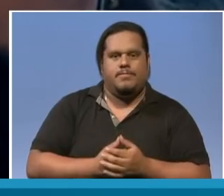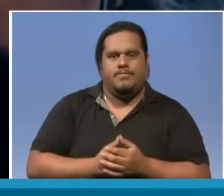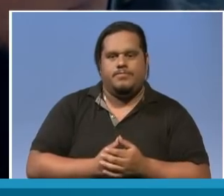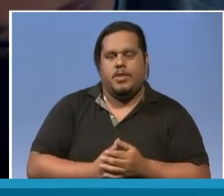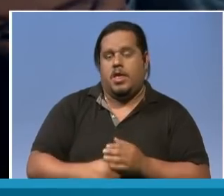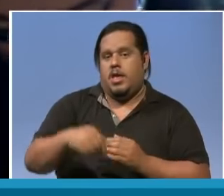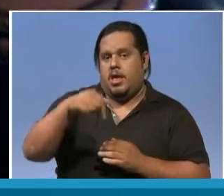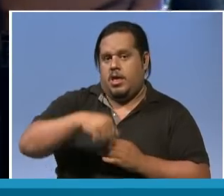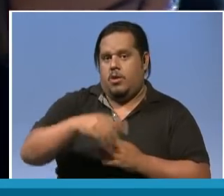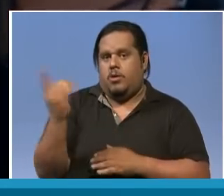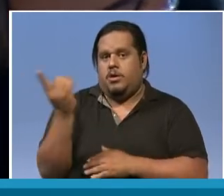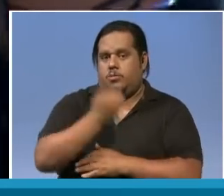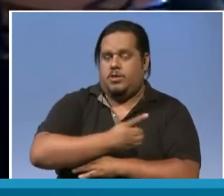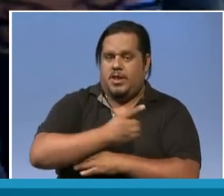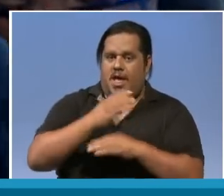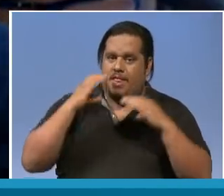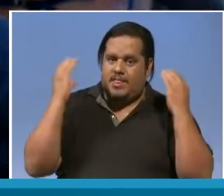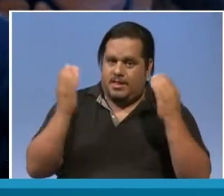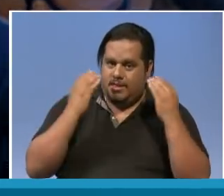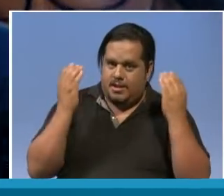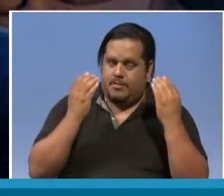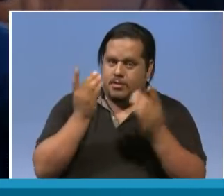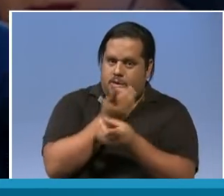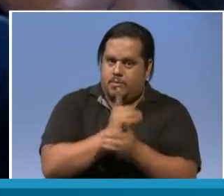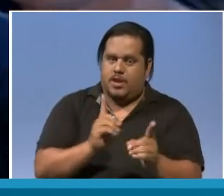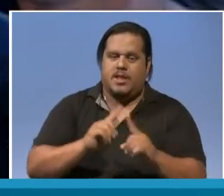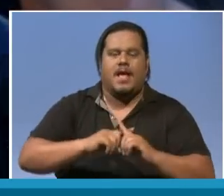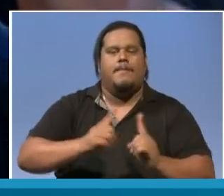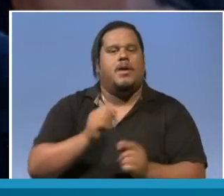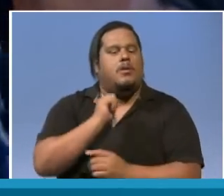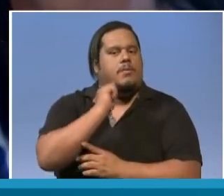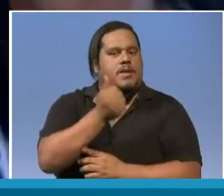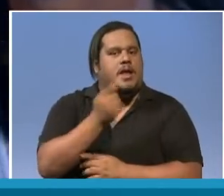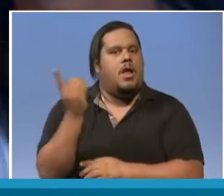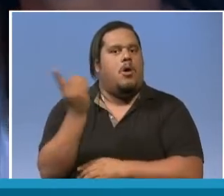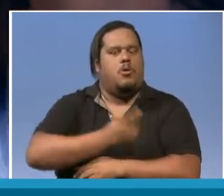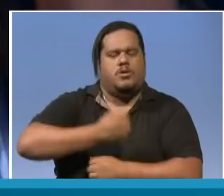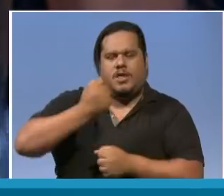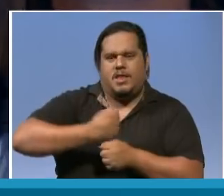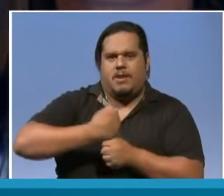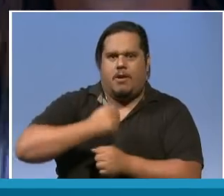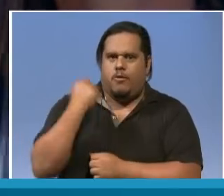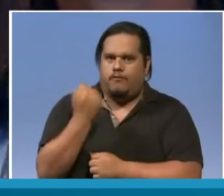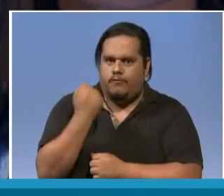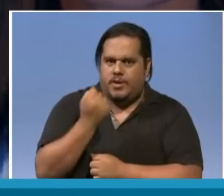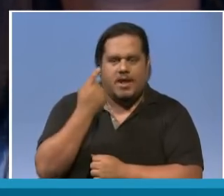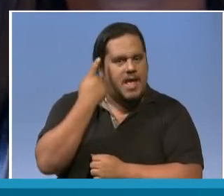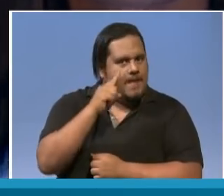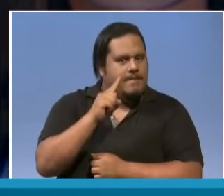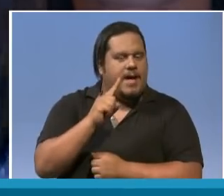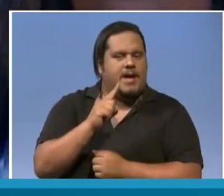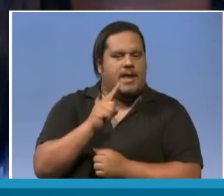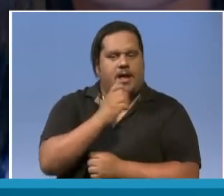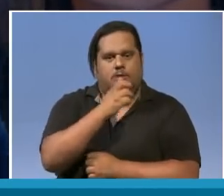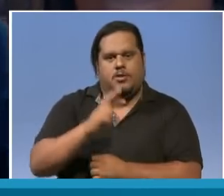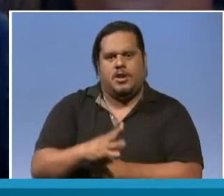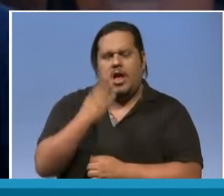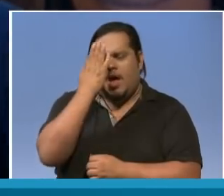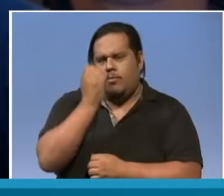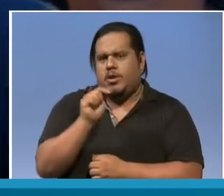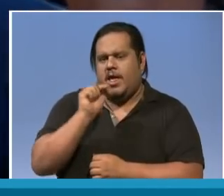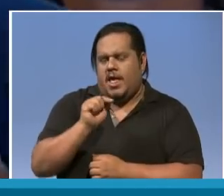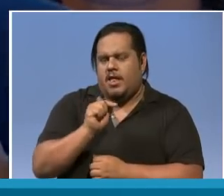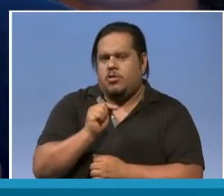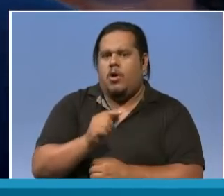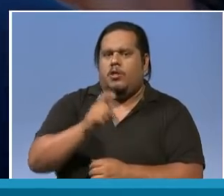Y hoy un día de celebración democrática, pero mañana un día de trabajo fuerte por y para Costa Rica, porque eso es lo que